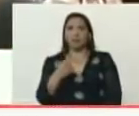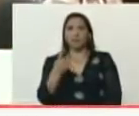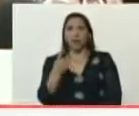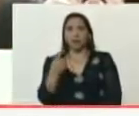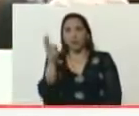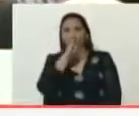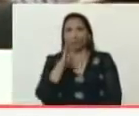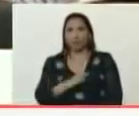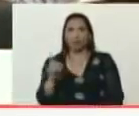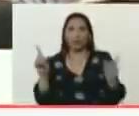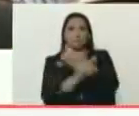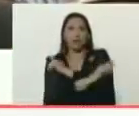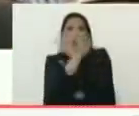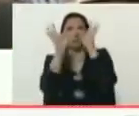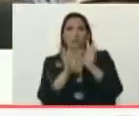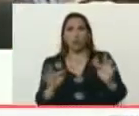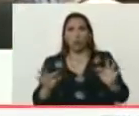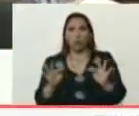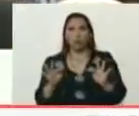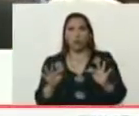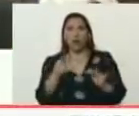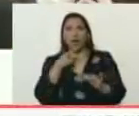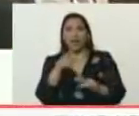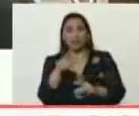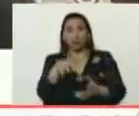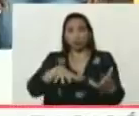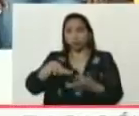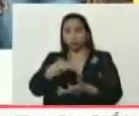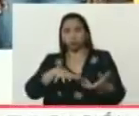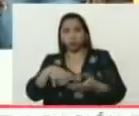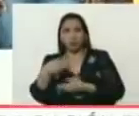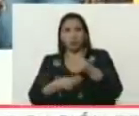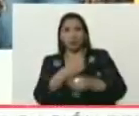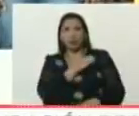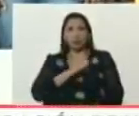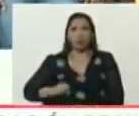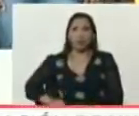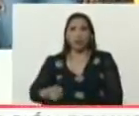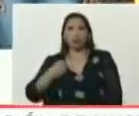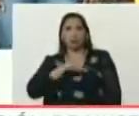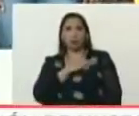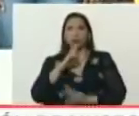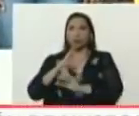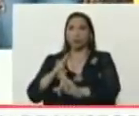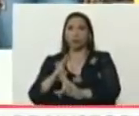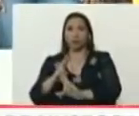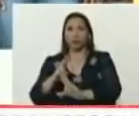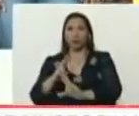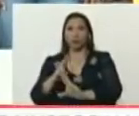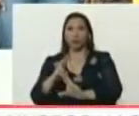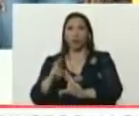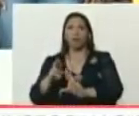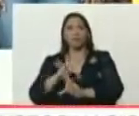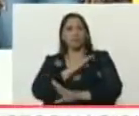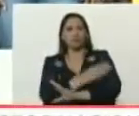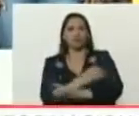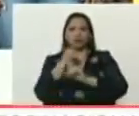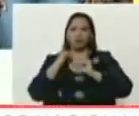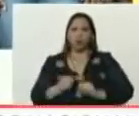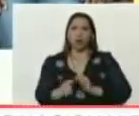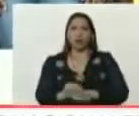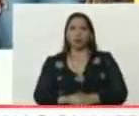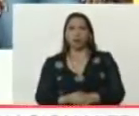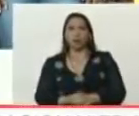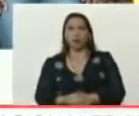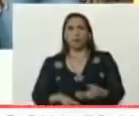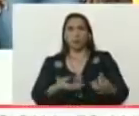Cambiaron el método, pero hicieron lo mismo. Como eso fue un desastre lo que hicieron allá, y nosotros respondimos con energía, echando de aquí a